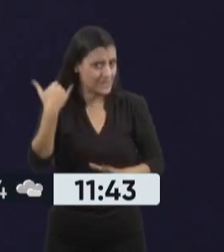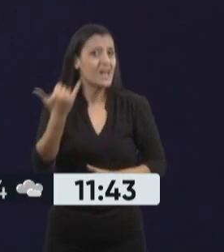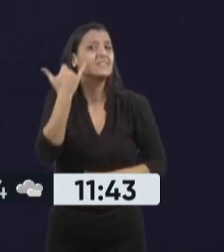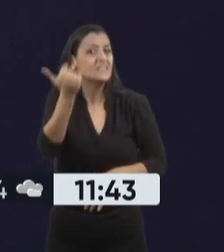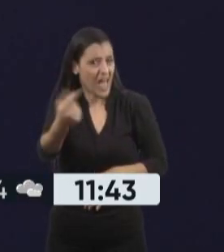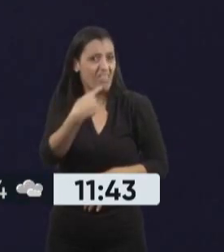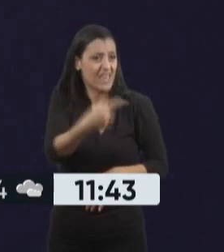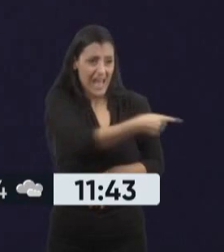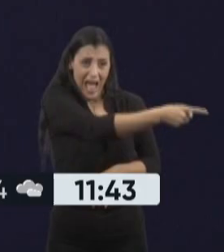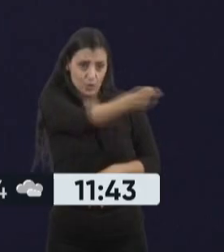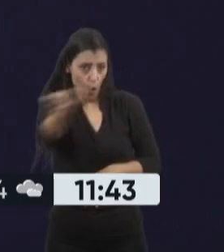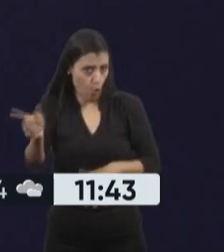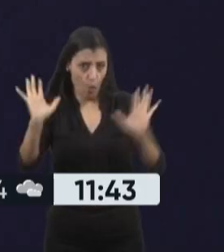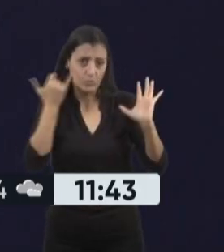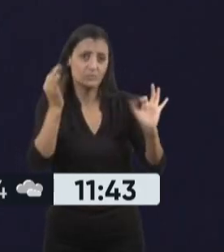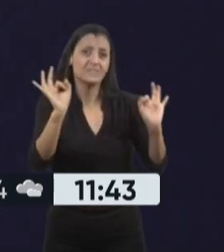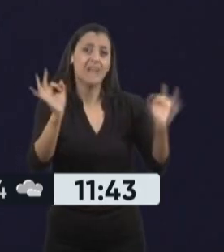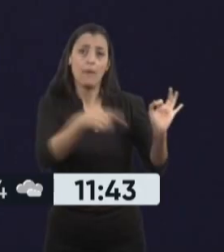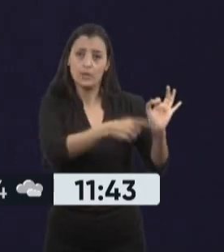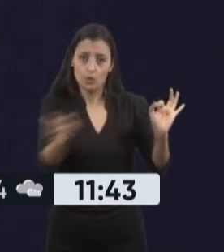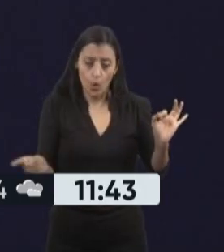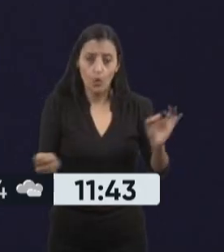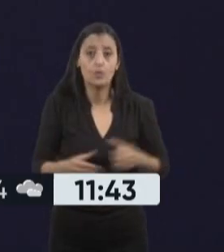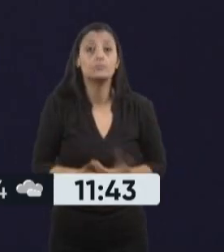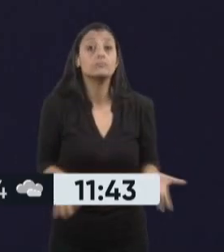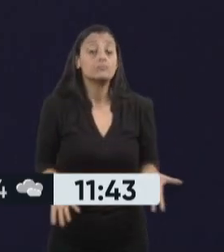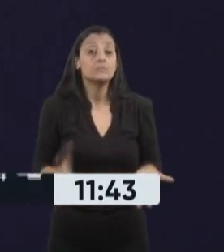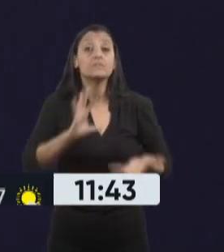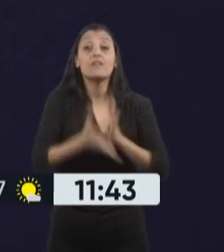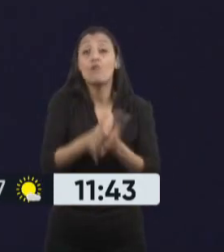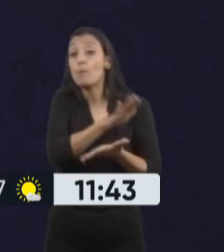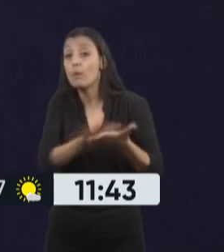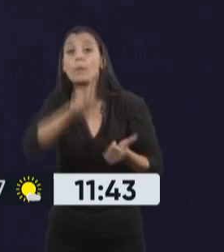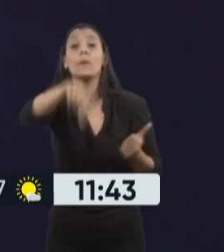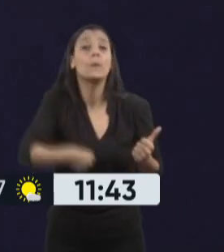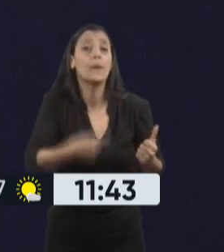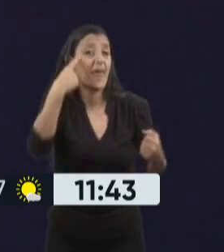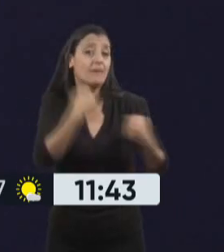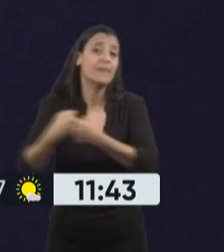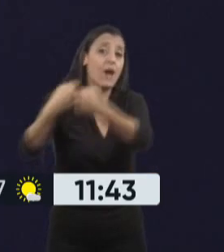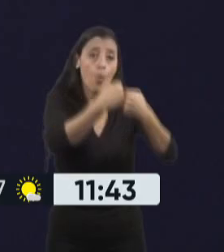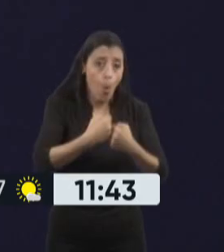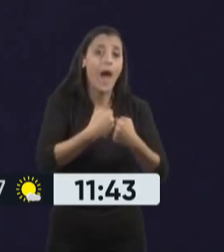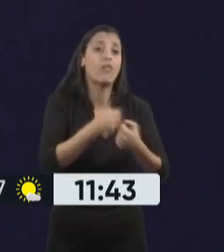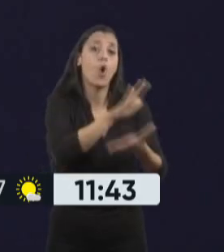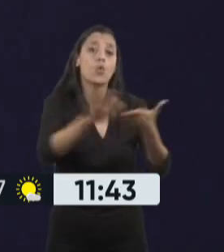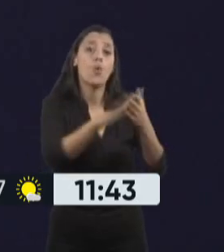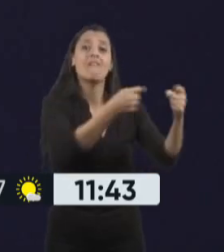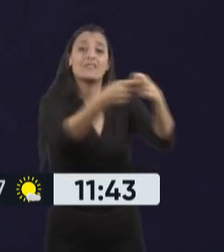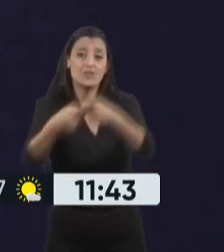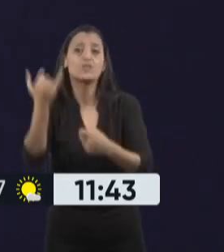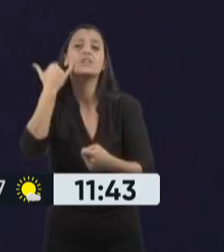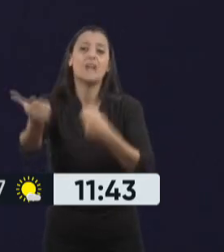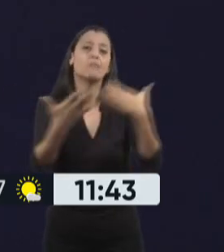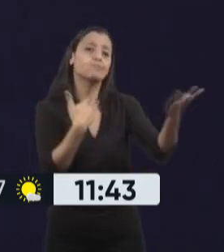fuera de micrófono a tus colegas, se va a dar en consenso con las diferentes asociaciones. De hecho, por ejemplo, ya estuve hablando con